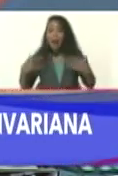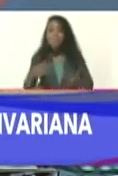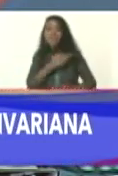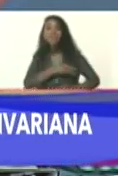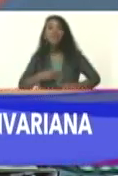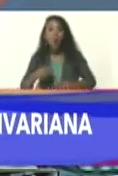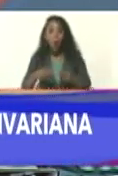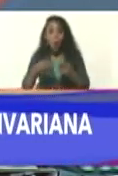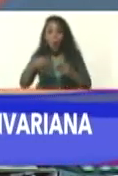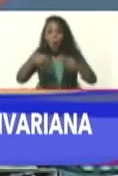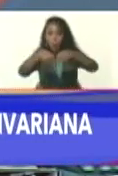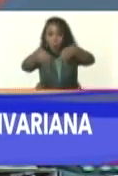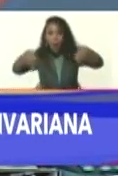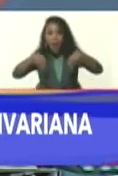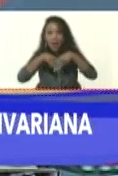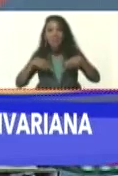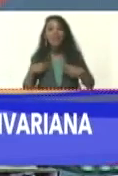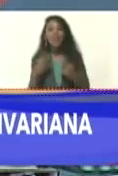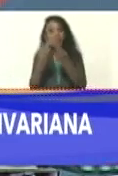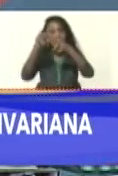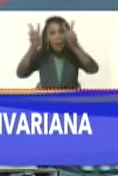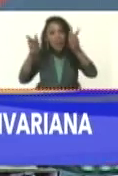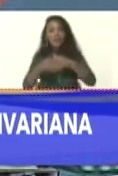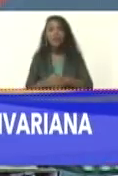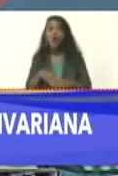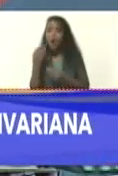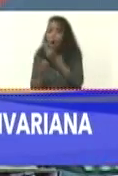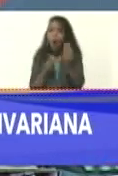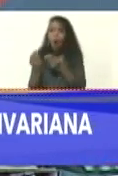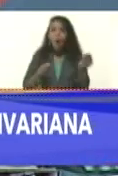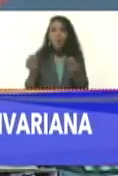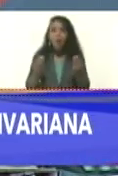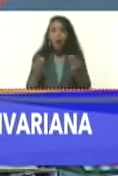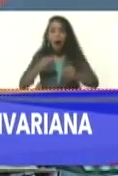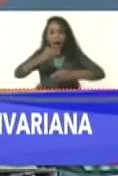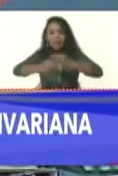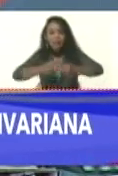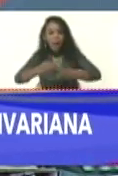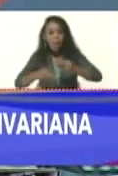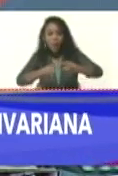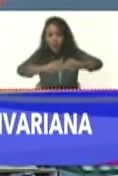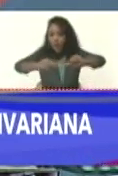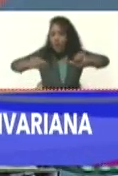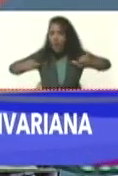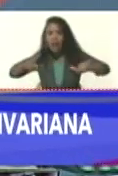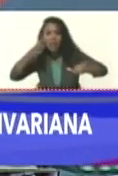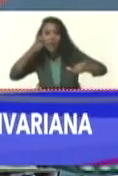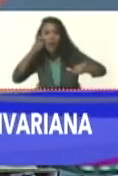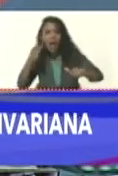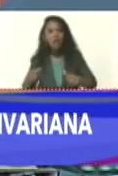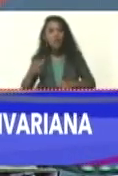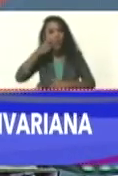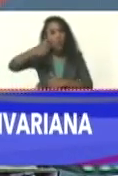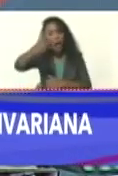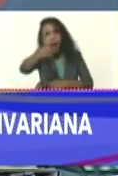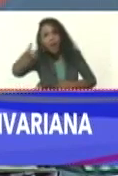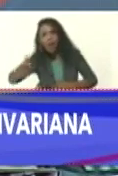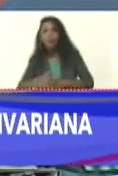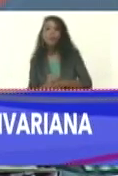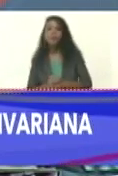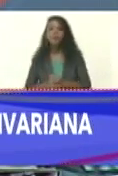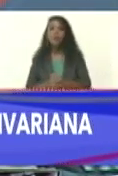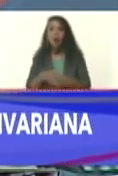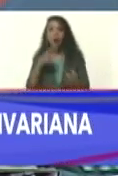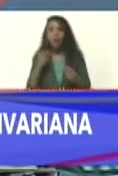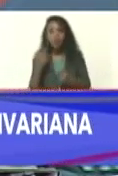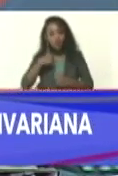Paz, que es cómo vamos a territorializar la seguridad ciudadana, tomando en